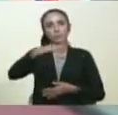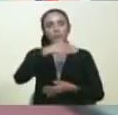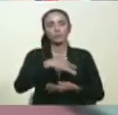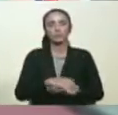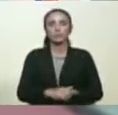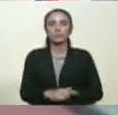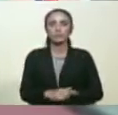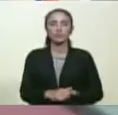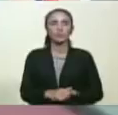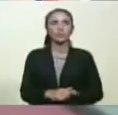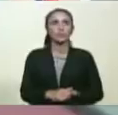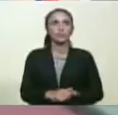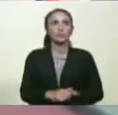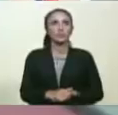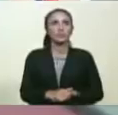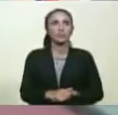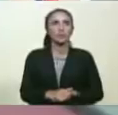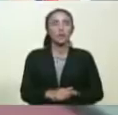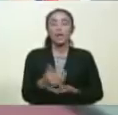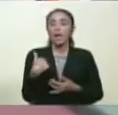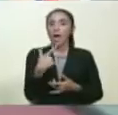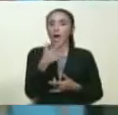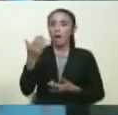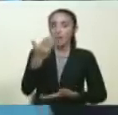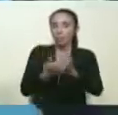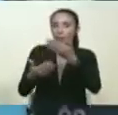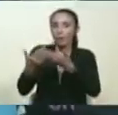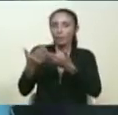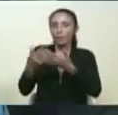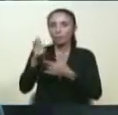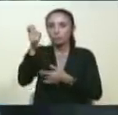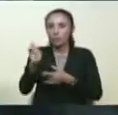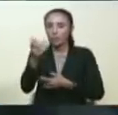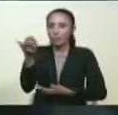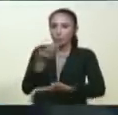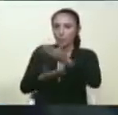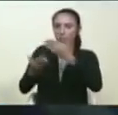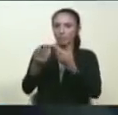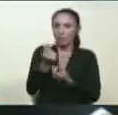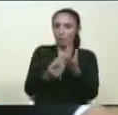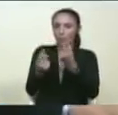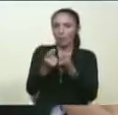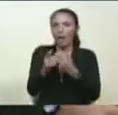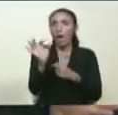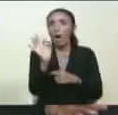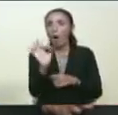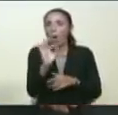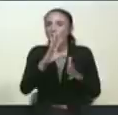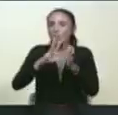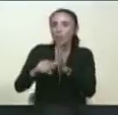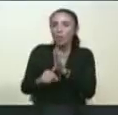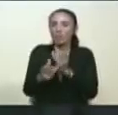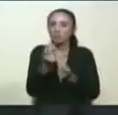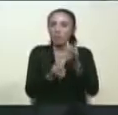revés. No el pueblo al servicio de la economía o de los que roban la